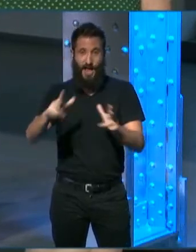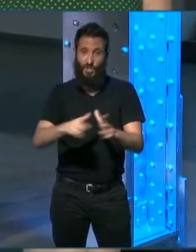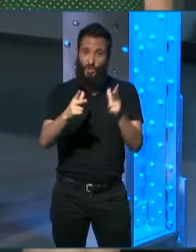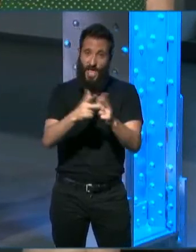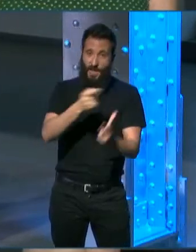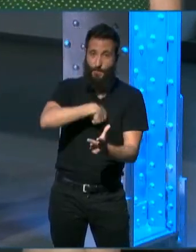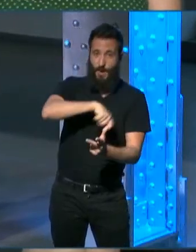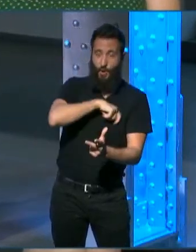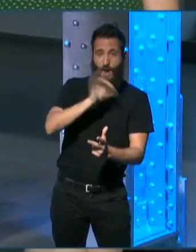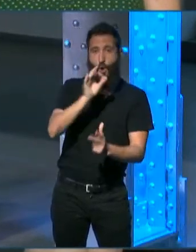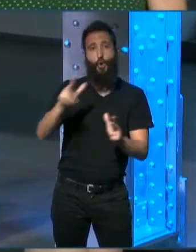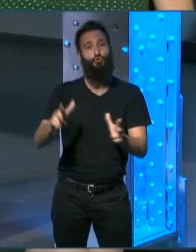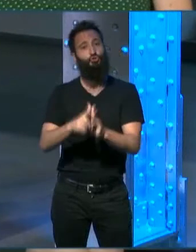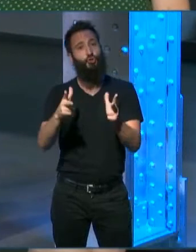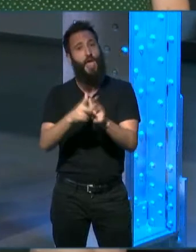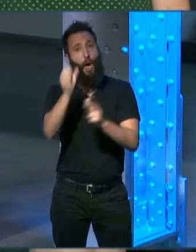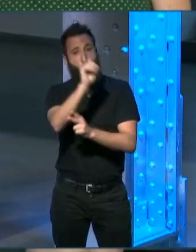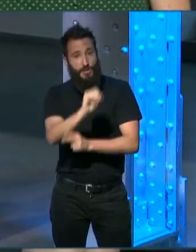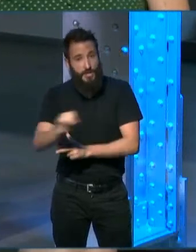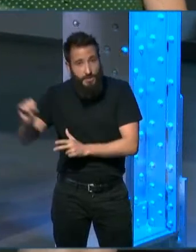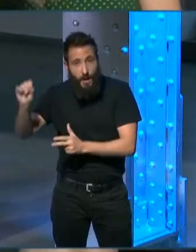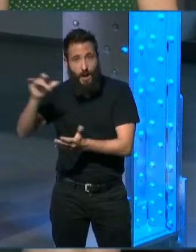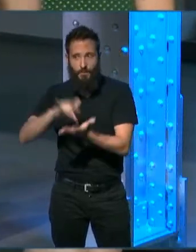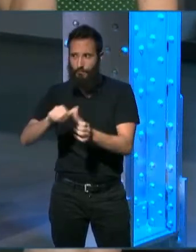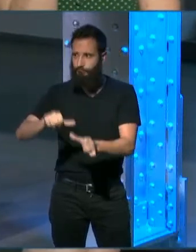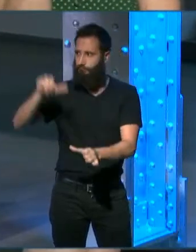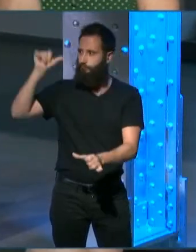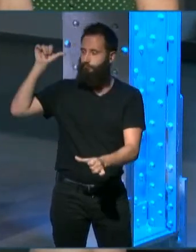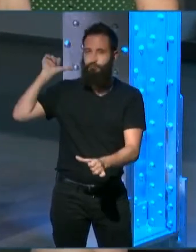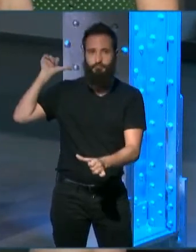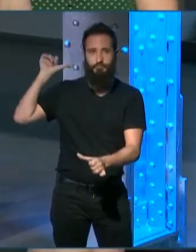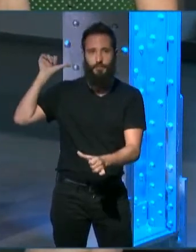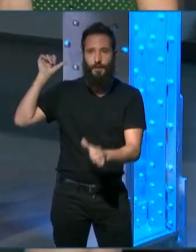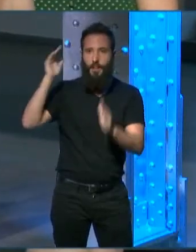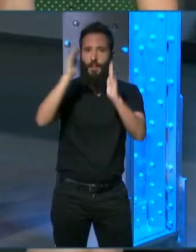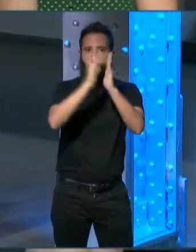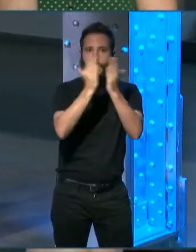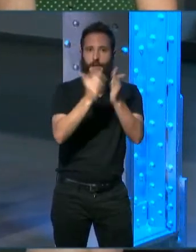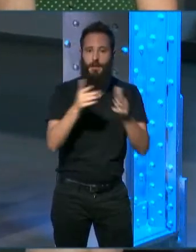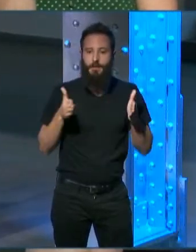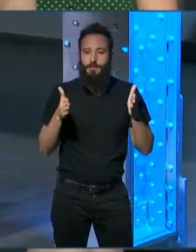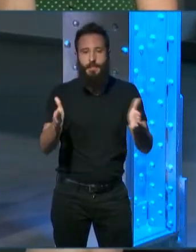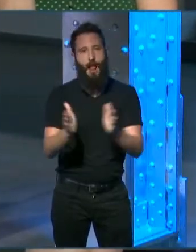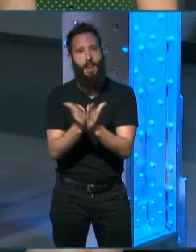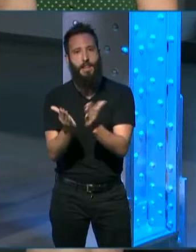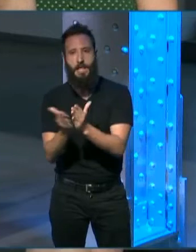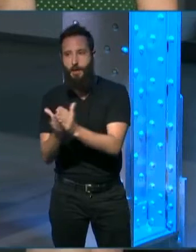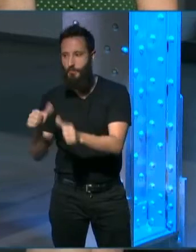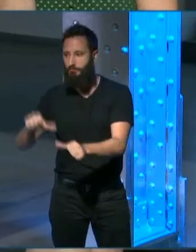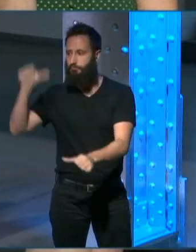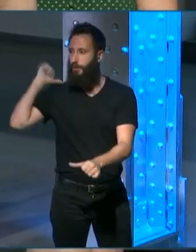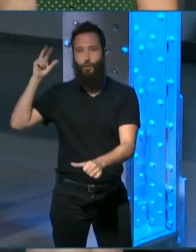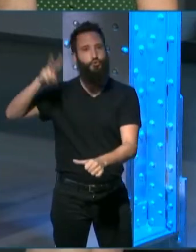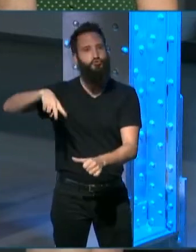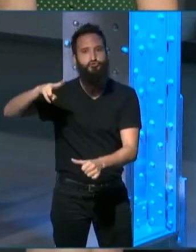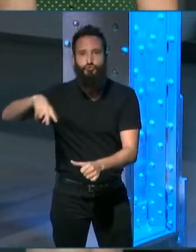sociedad occidental es nunca habíamos tenido tantas librerías como históricamente tenemos, nunca habíamos